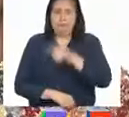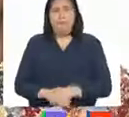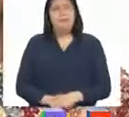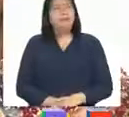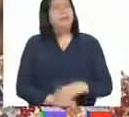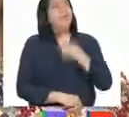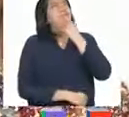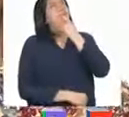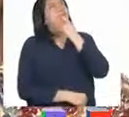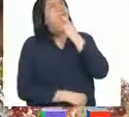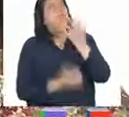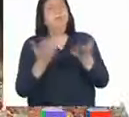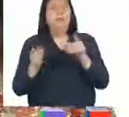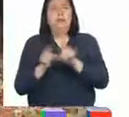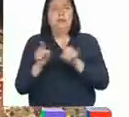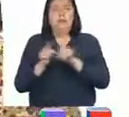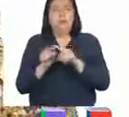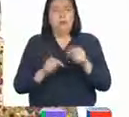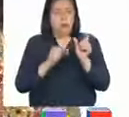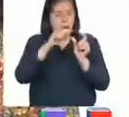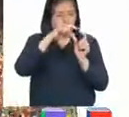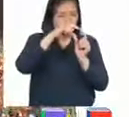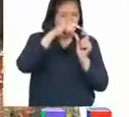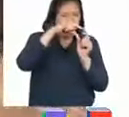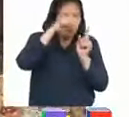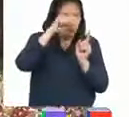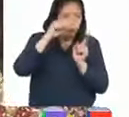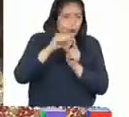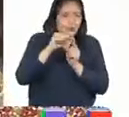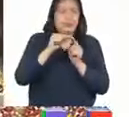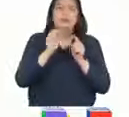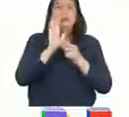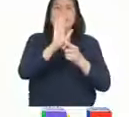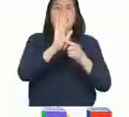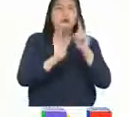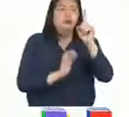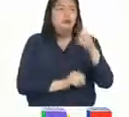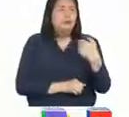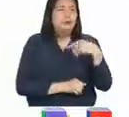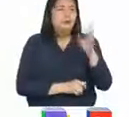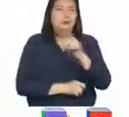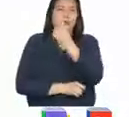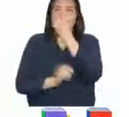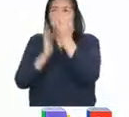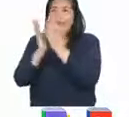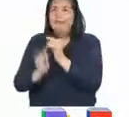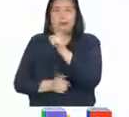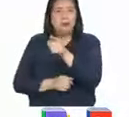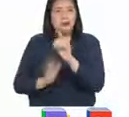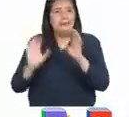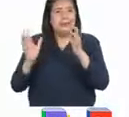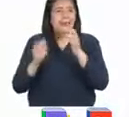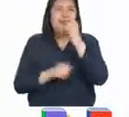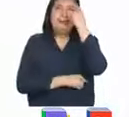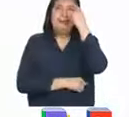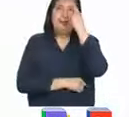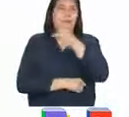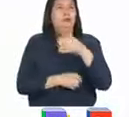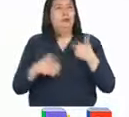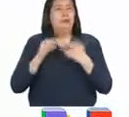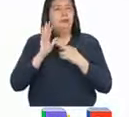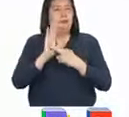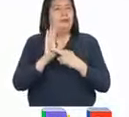Se me ocurrió que así como un cuadradito puede representar 1 millón de personas, un estudiante de este salón de clase imaginario